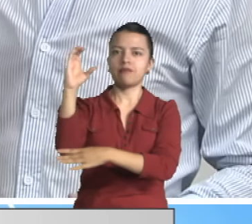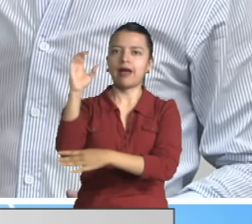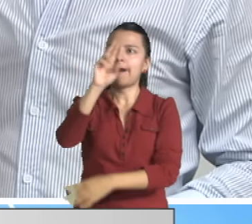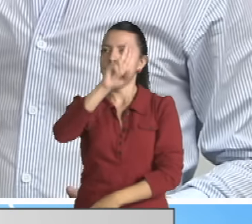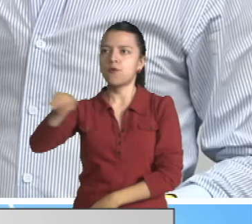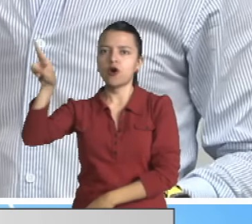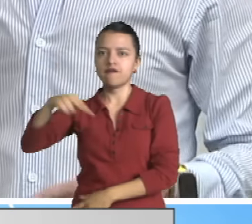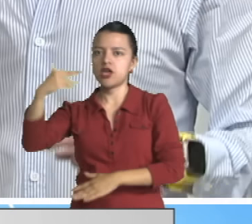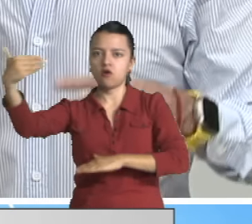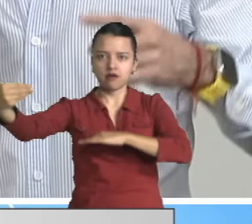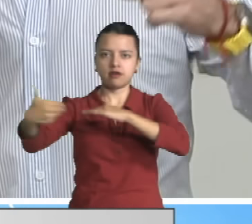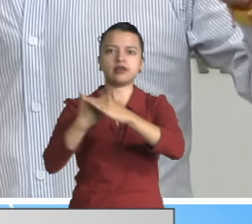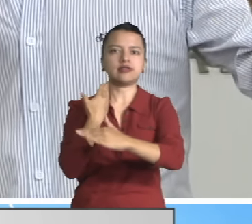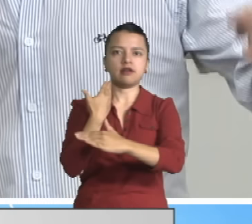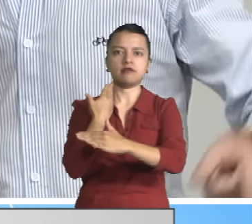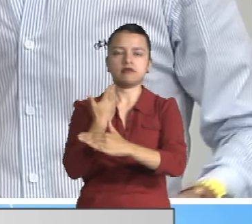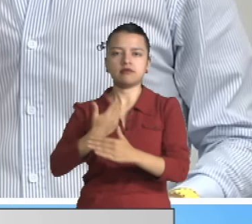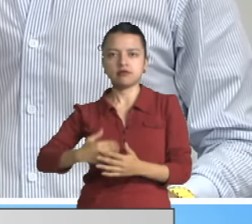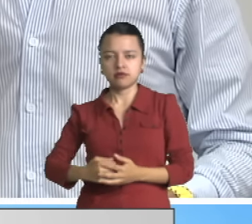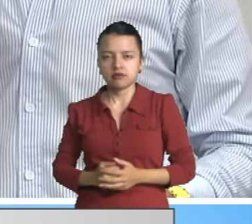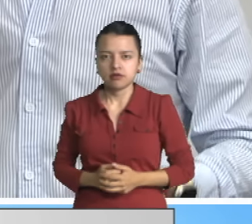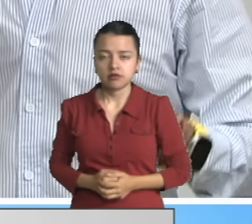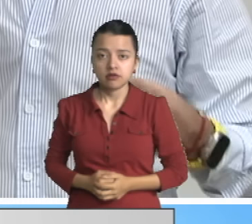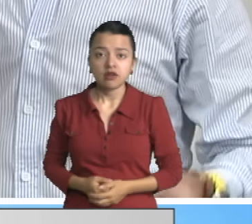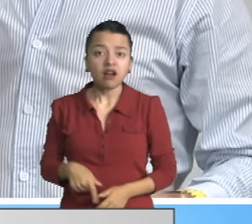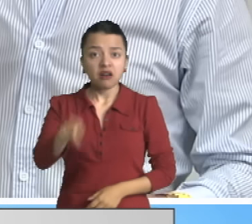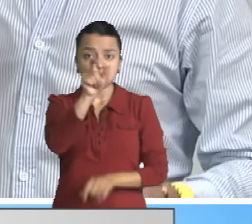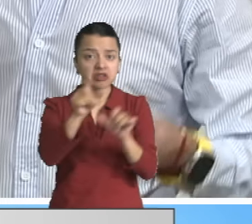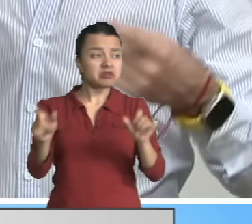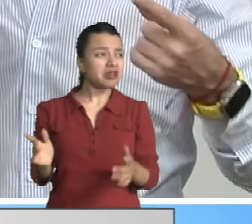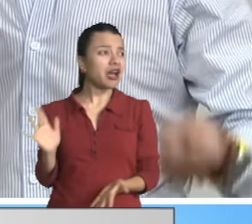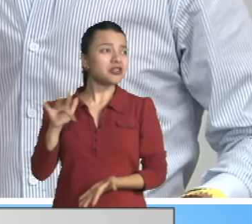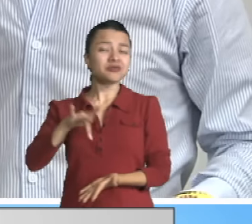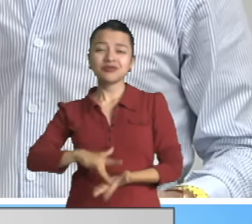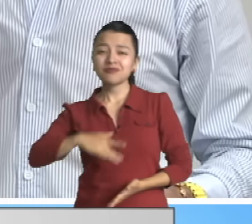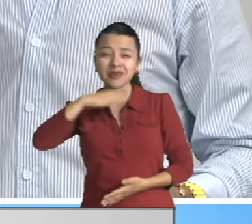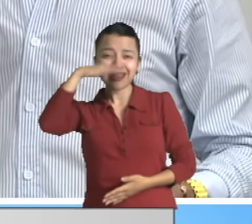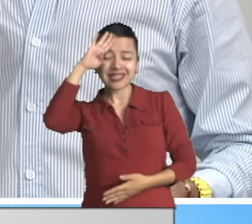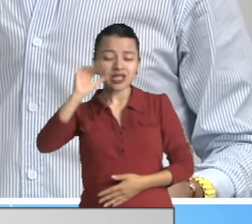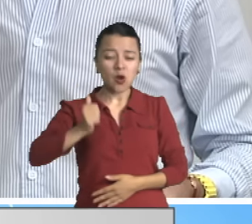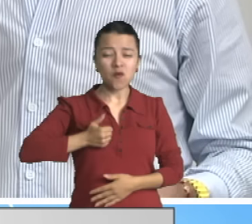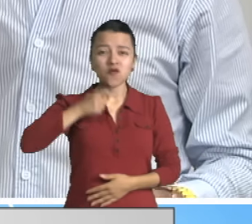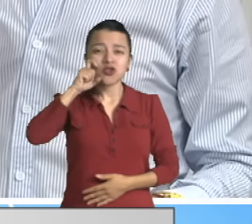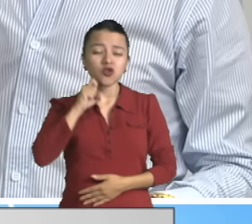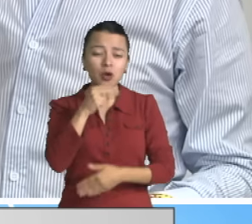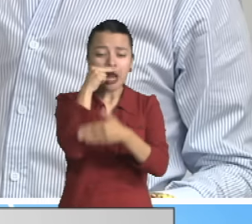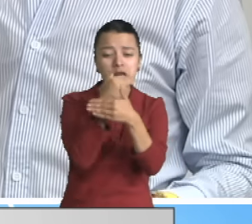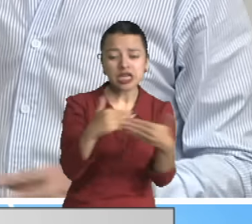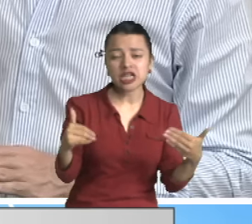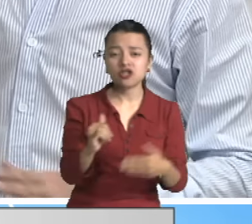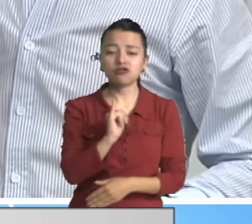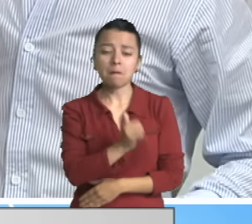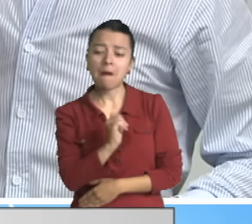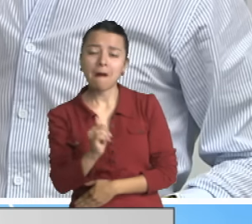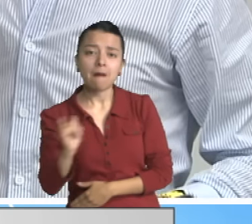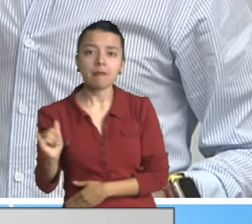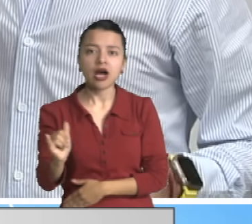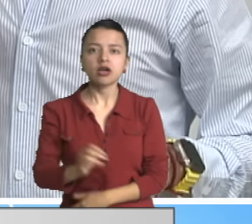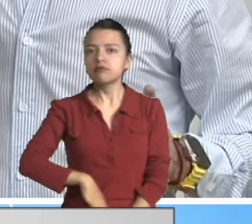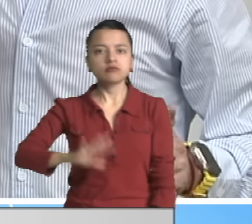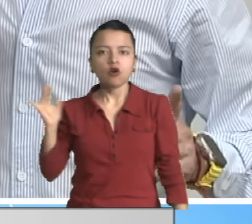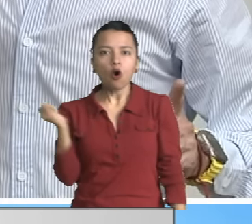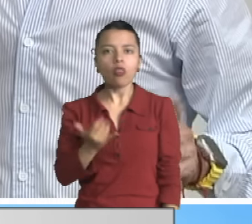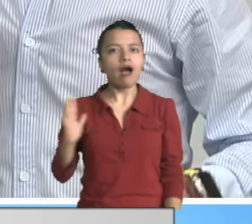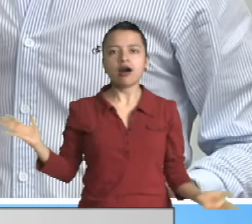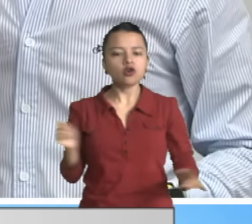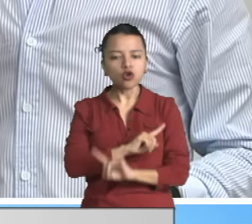persona que entonces si creen que pueden venir a Medellín a hacer lo que quieran o explotar sexualmente a nuestros niños, niñas y adolescentes, se jodieron.